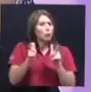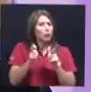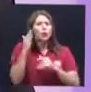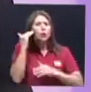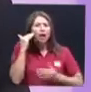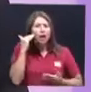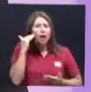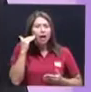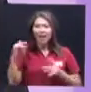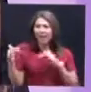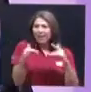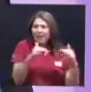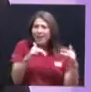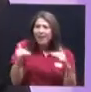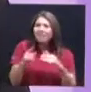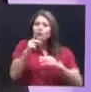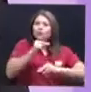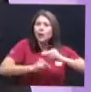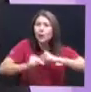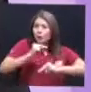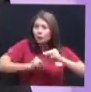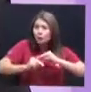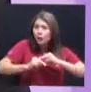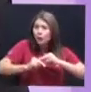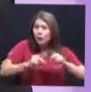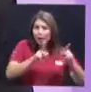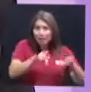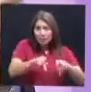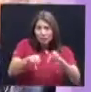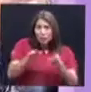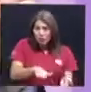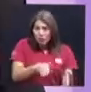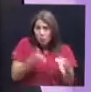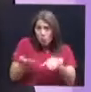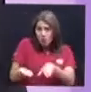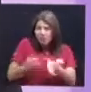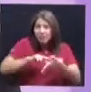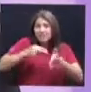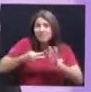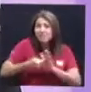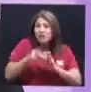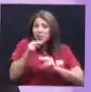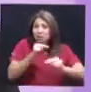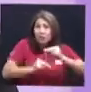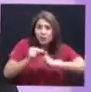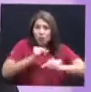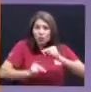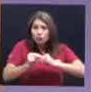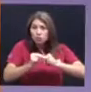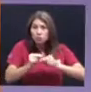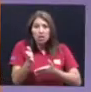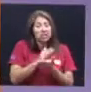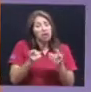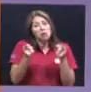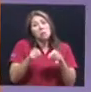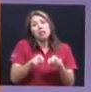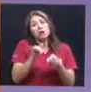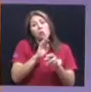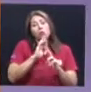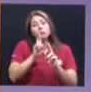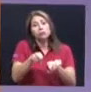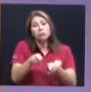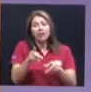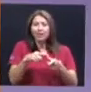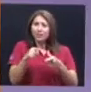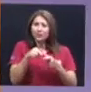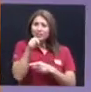negocio la muerte de las personas eh es una daño colateral como se le llama Y entonces esto resulta que a veces